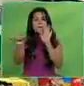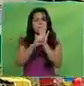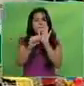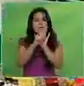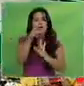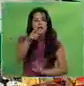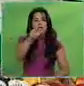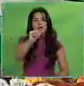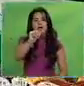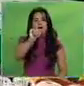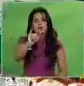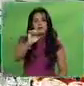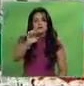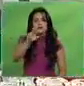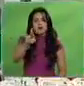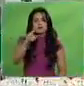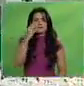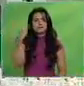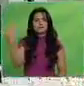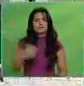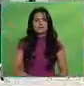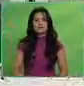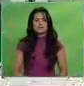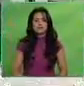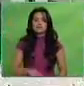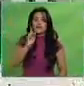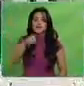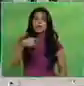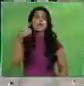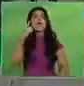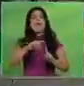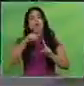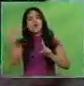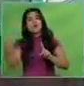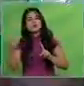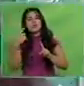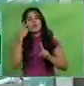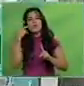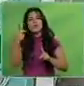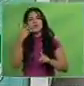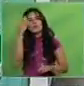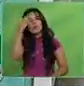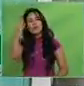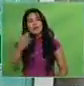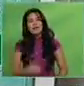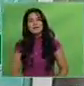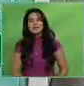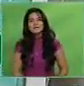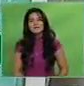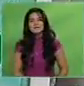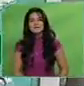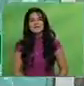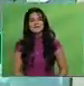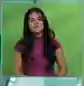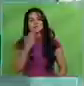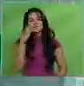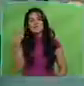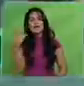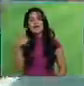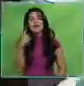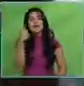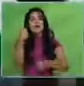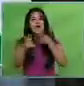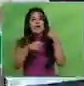Y bueno, mira, se ve aquí el otro conjunto. Hola. ¿Cómo están? Con los colores,